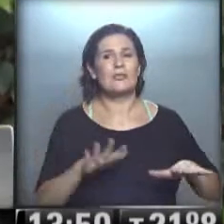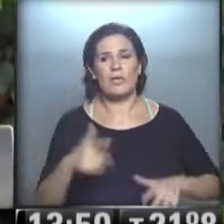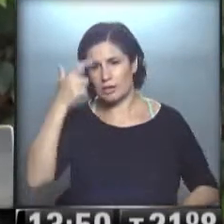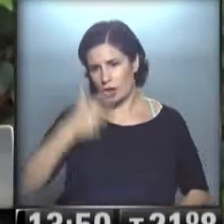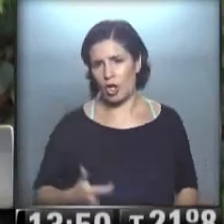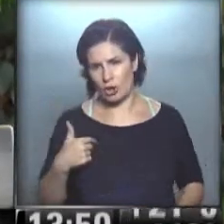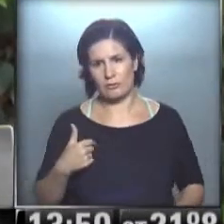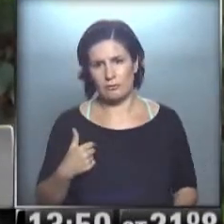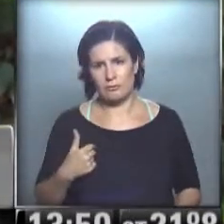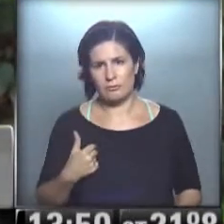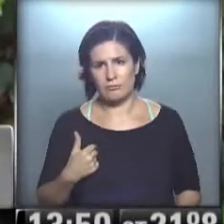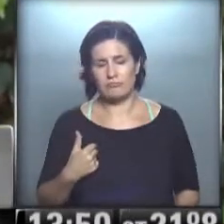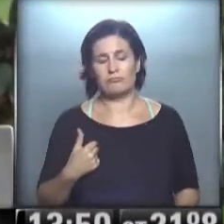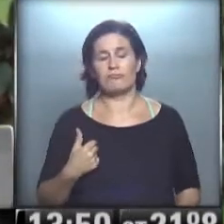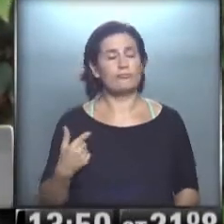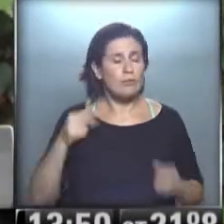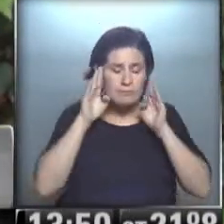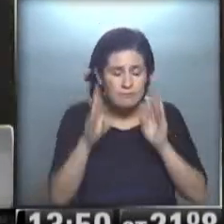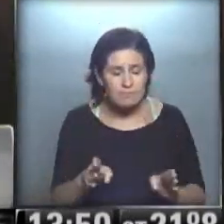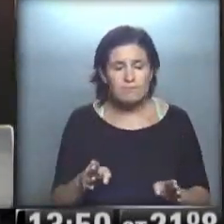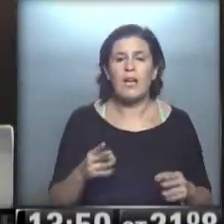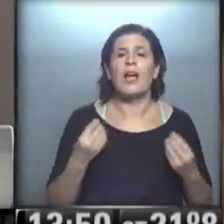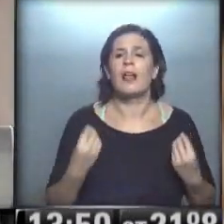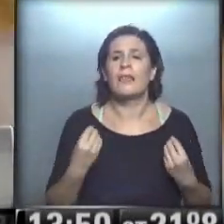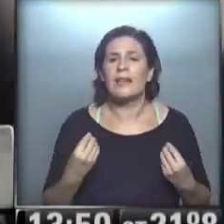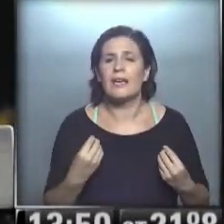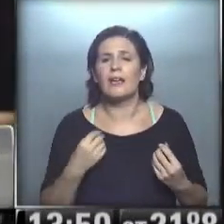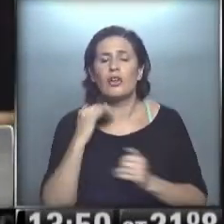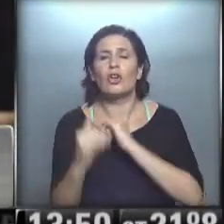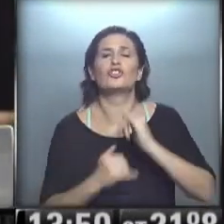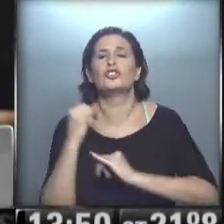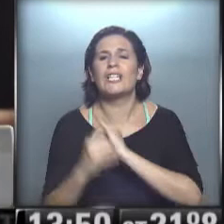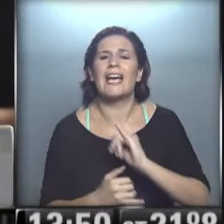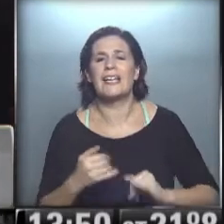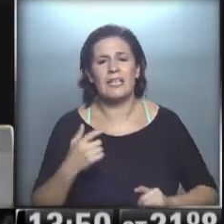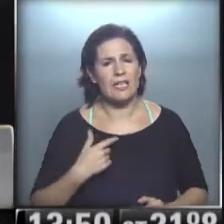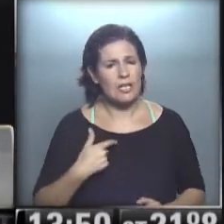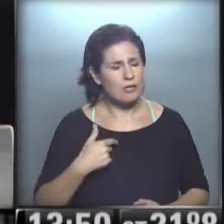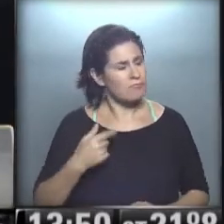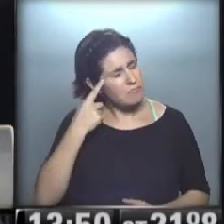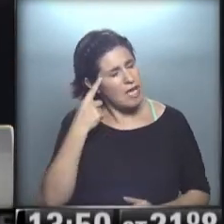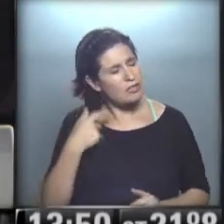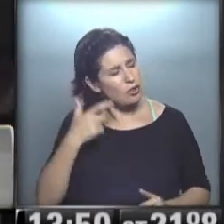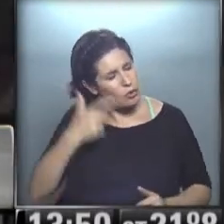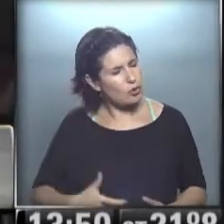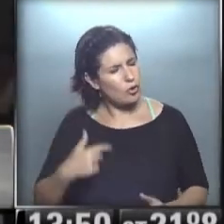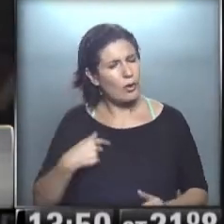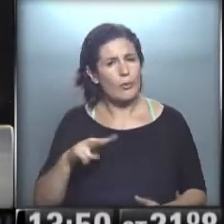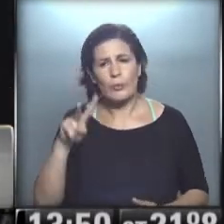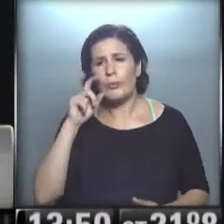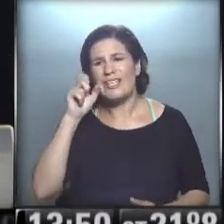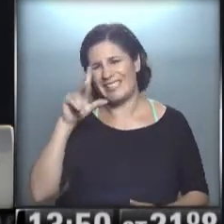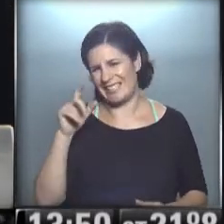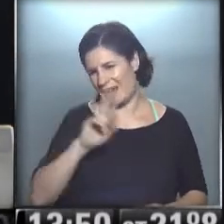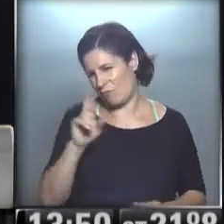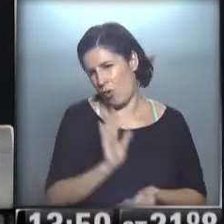personaje. Entonces me concentré más en contar lo que nosotros entendíamos que le sucedía a Virginia que